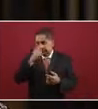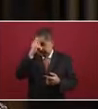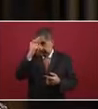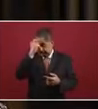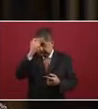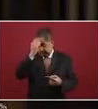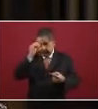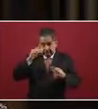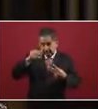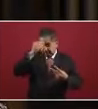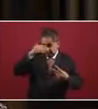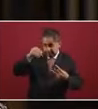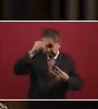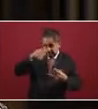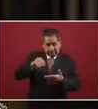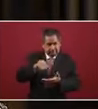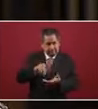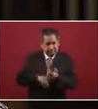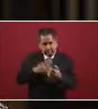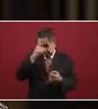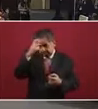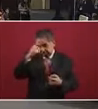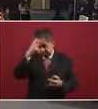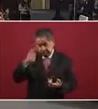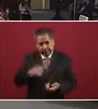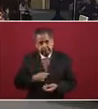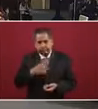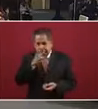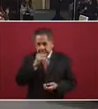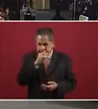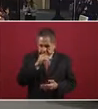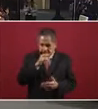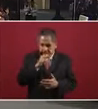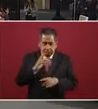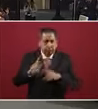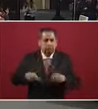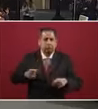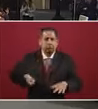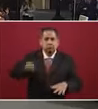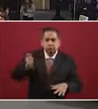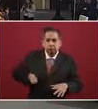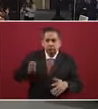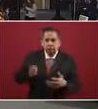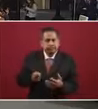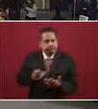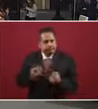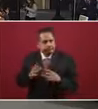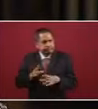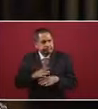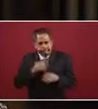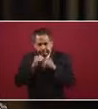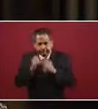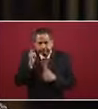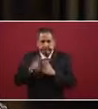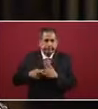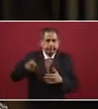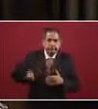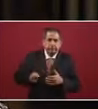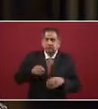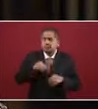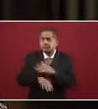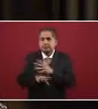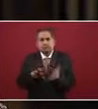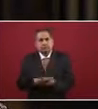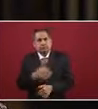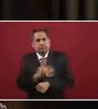que hasta la fecha no los han podido sentenciar porque no hay realmente nada concreto